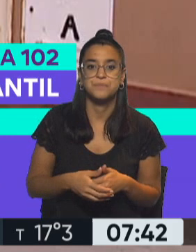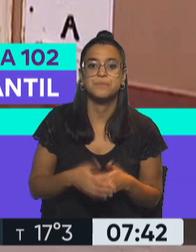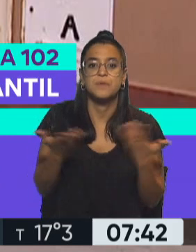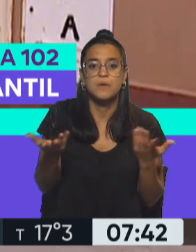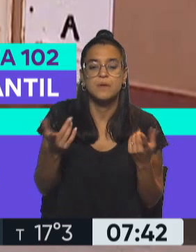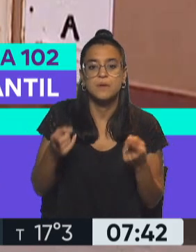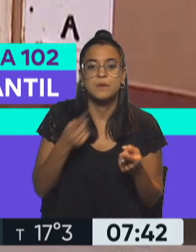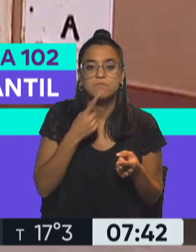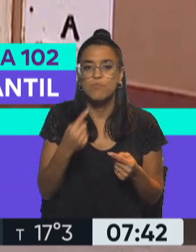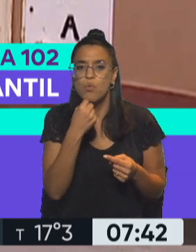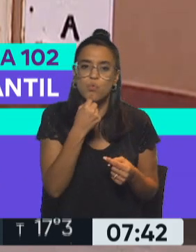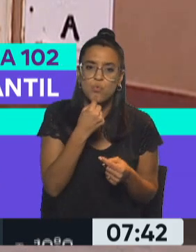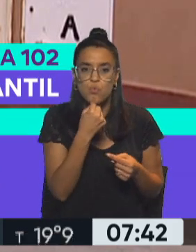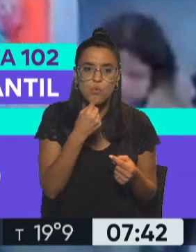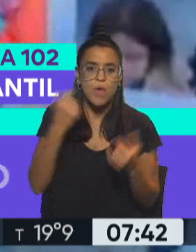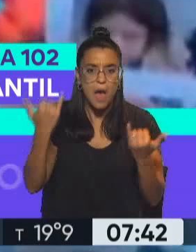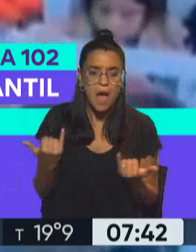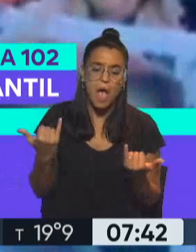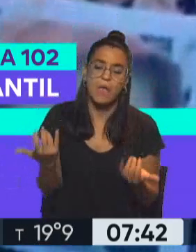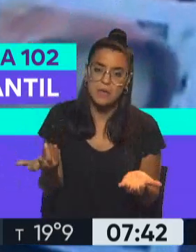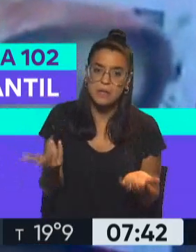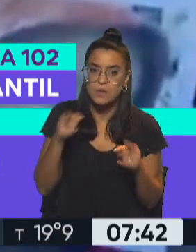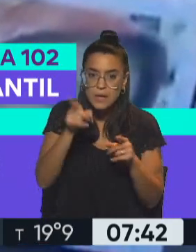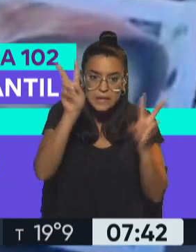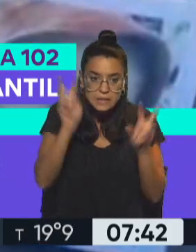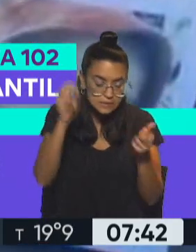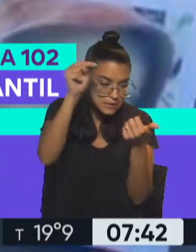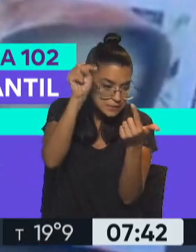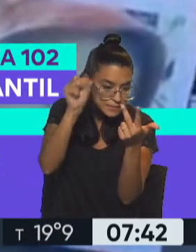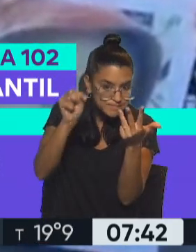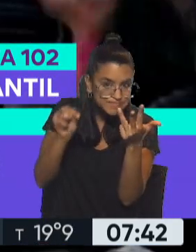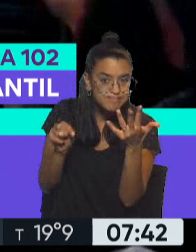y deja un montón de interrogantes que hacen muchas veces que todas estas cuestiones